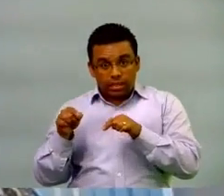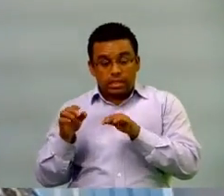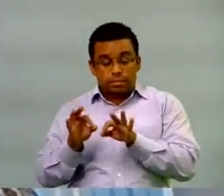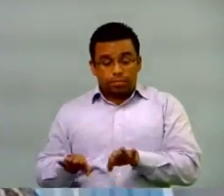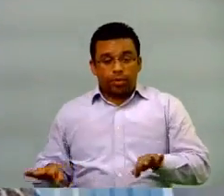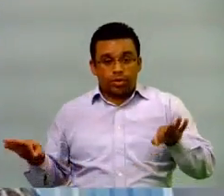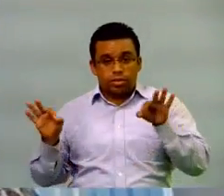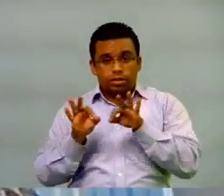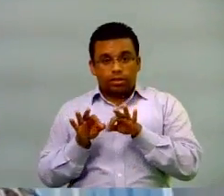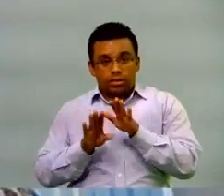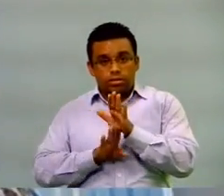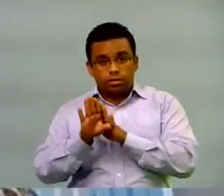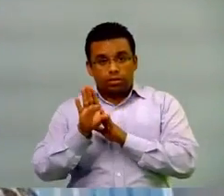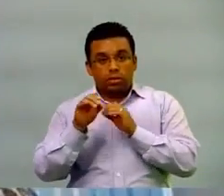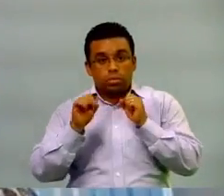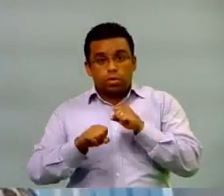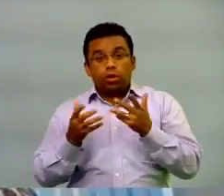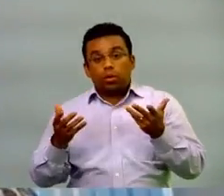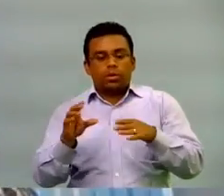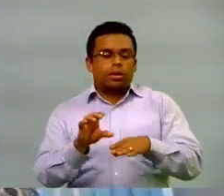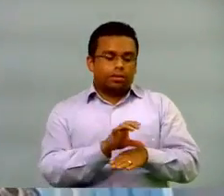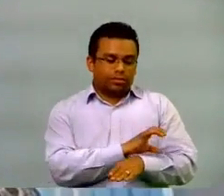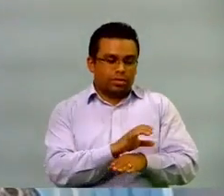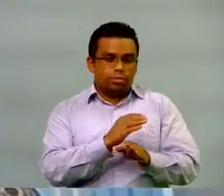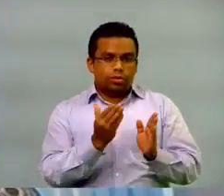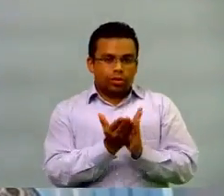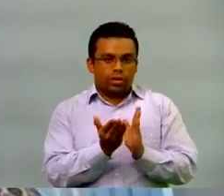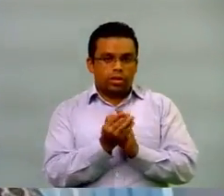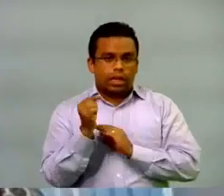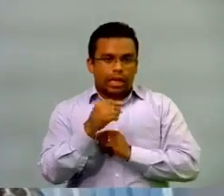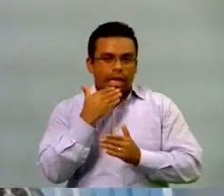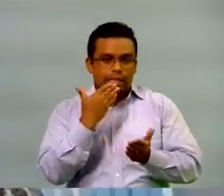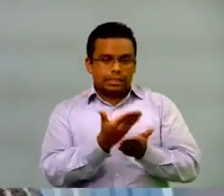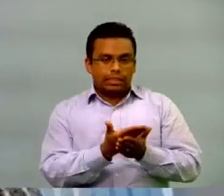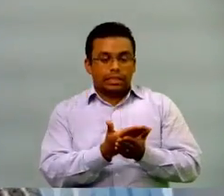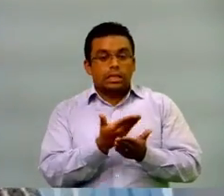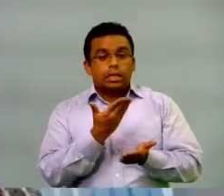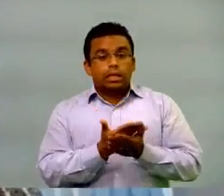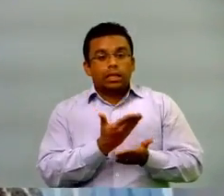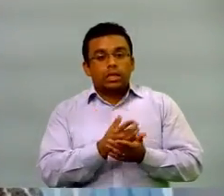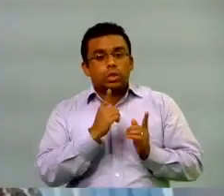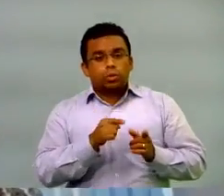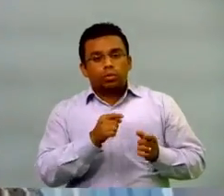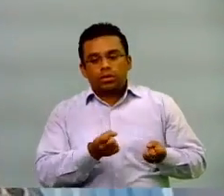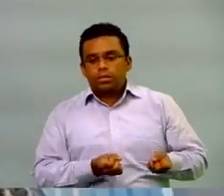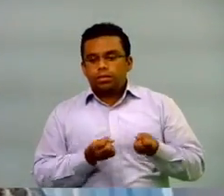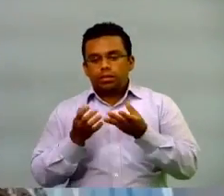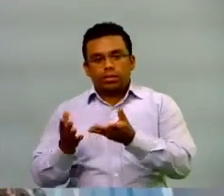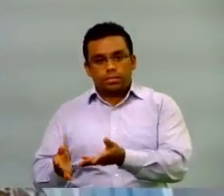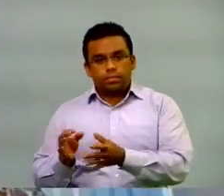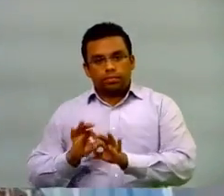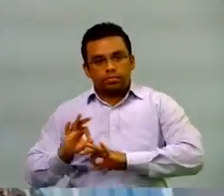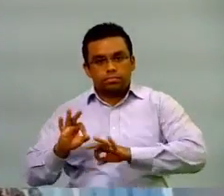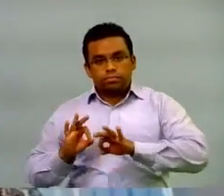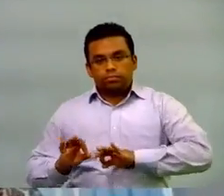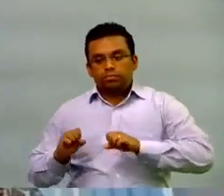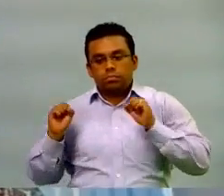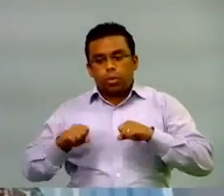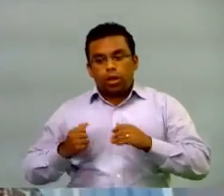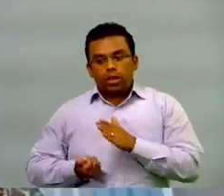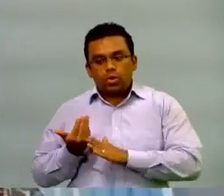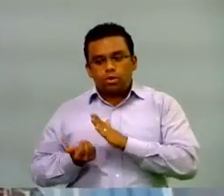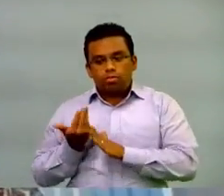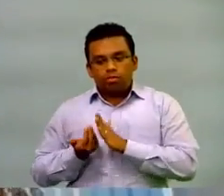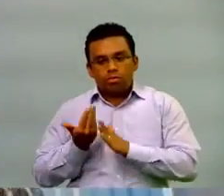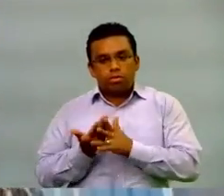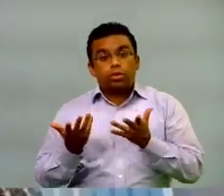que desarrollamos con Computadores para Educar fue la generación de estas duplas de innovación al interior